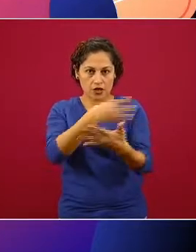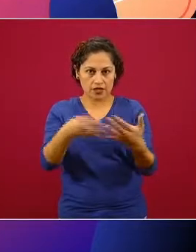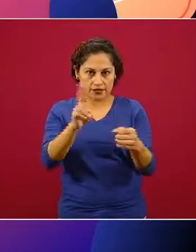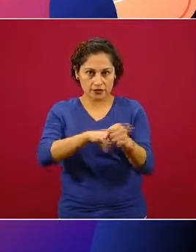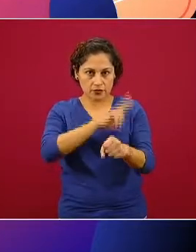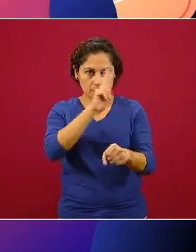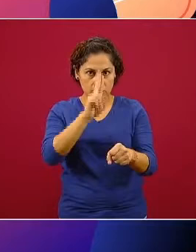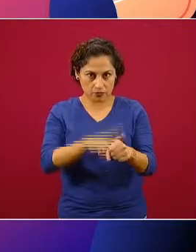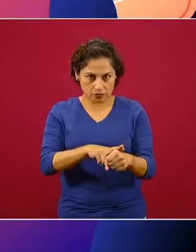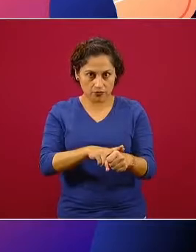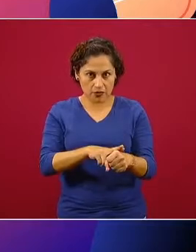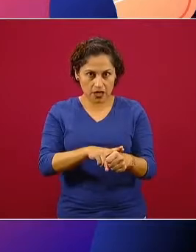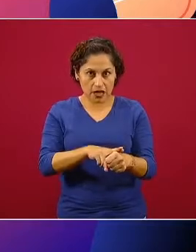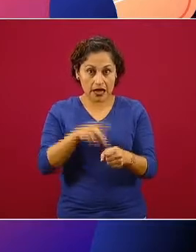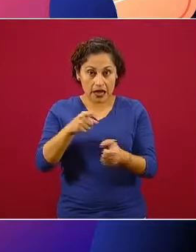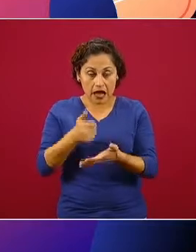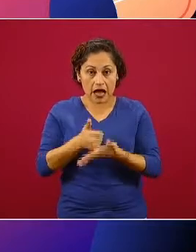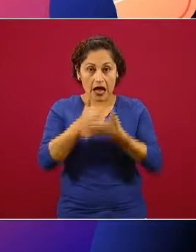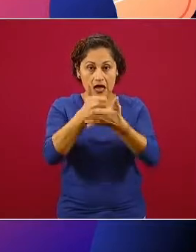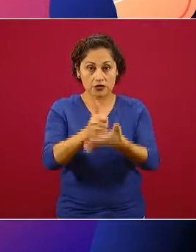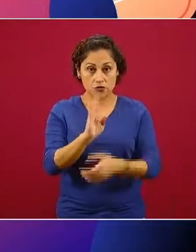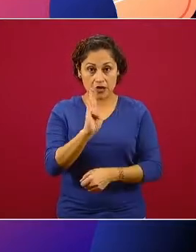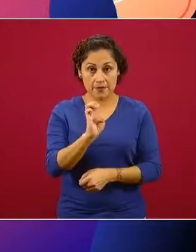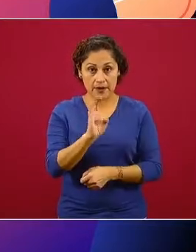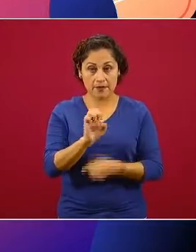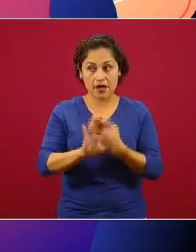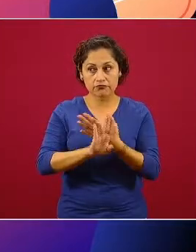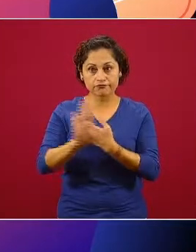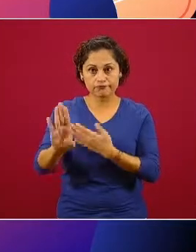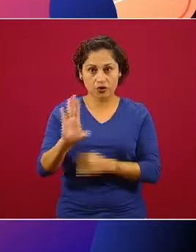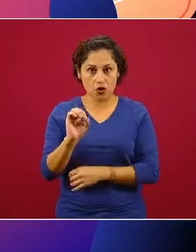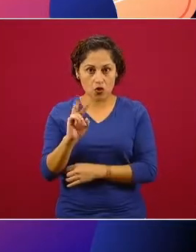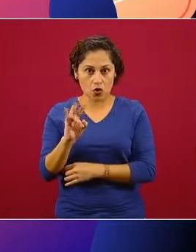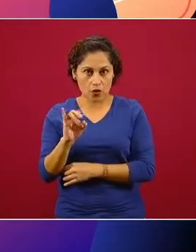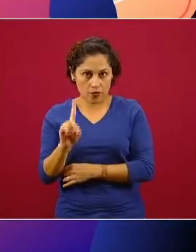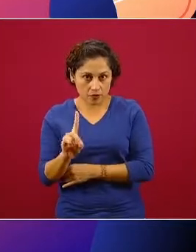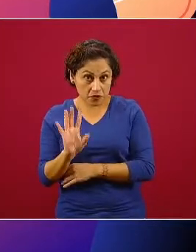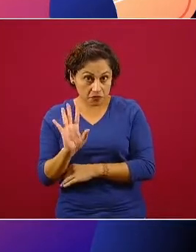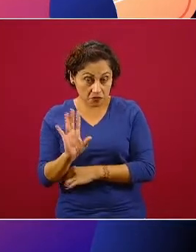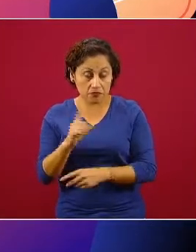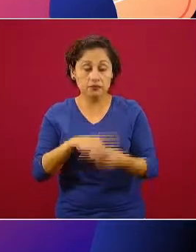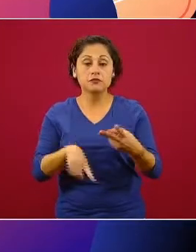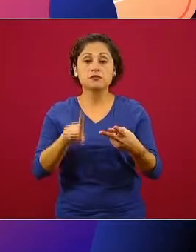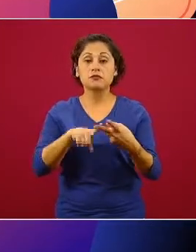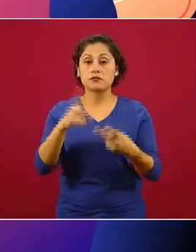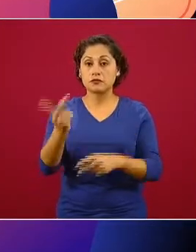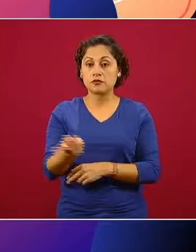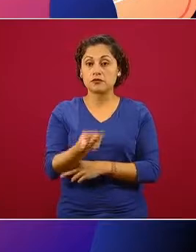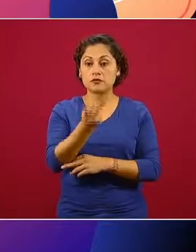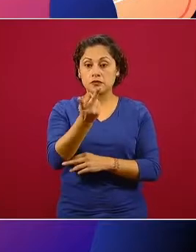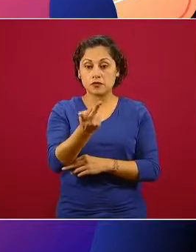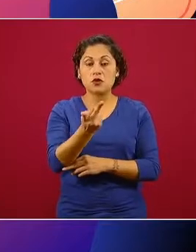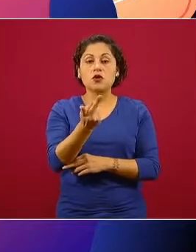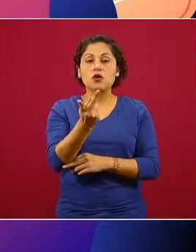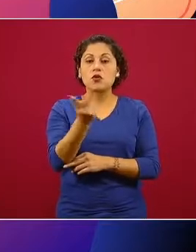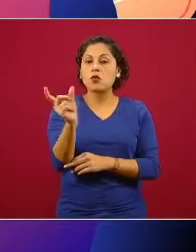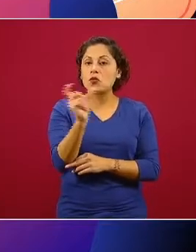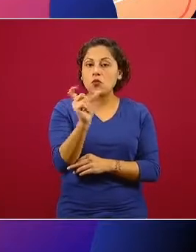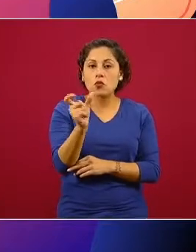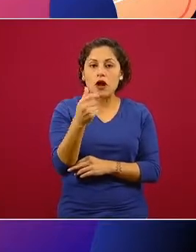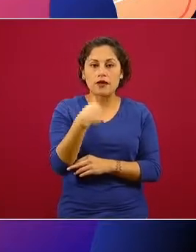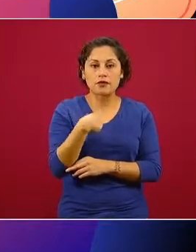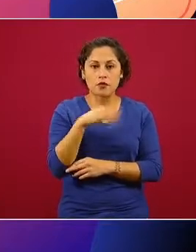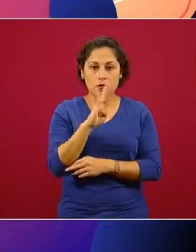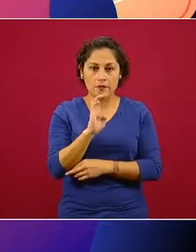mi bebé se contagie de COVID? Y también mi pregunta es, ¿cuándo será pertinente asistir al centro de salud a aplicarle